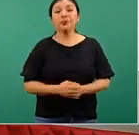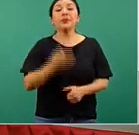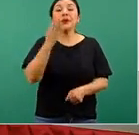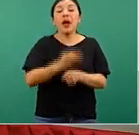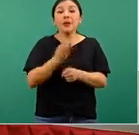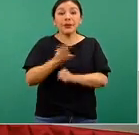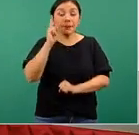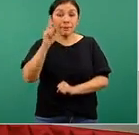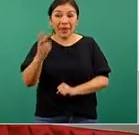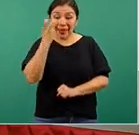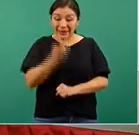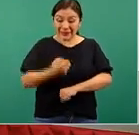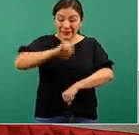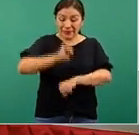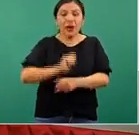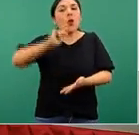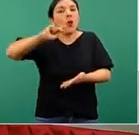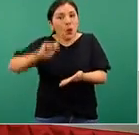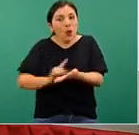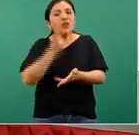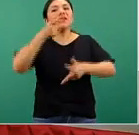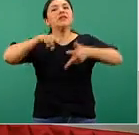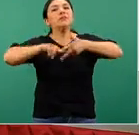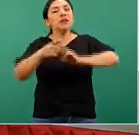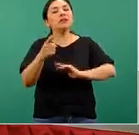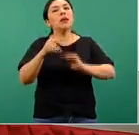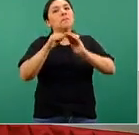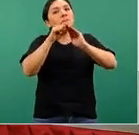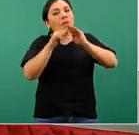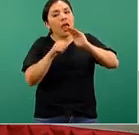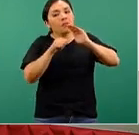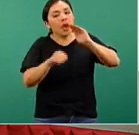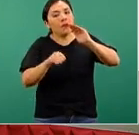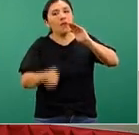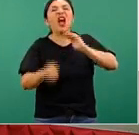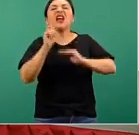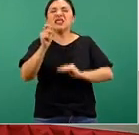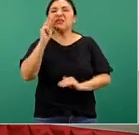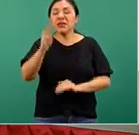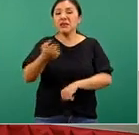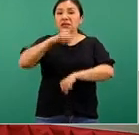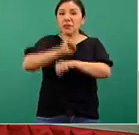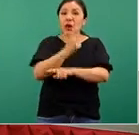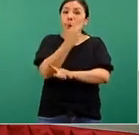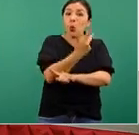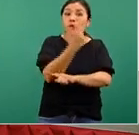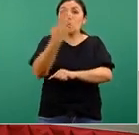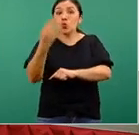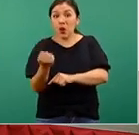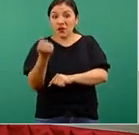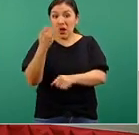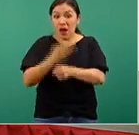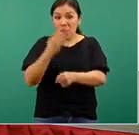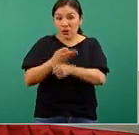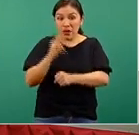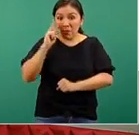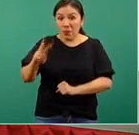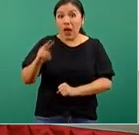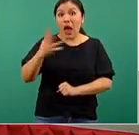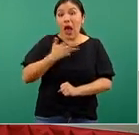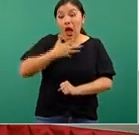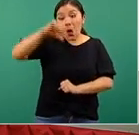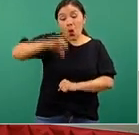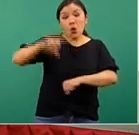semana volvíamos a abrir nuevamente con un descenso, es decir, entre las semanas 8 y 9 graficadas, que para el día de hoy es de un